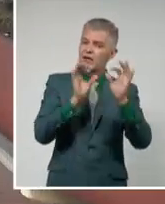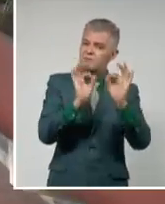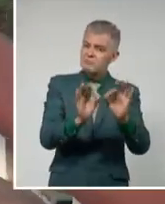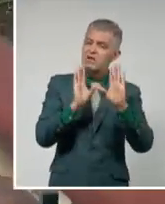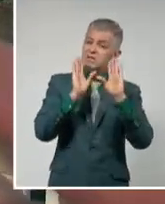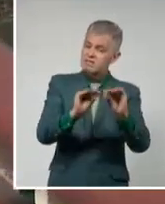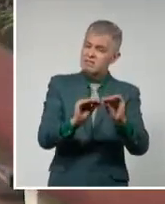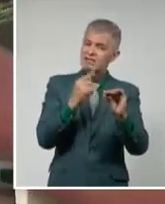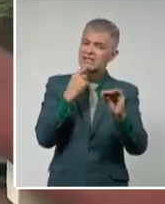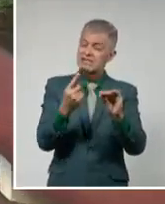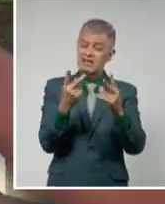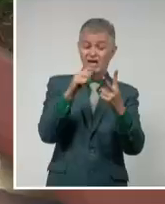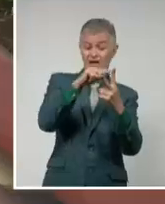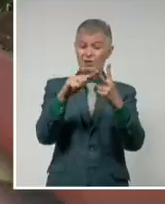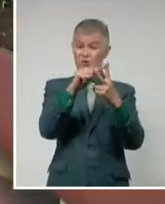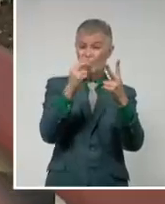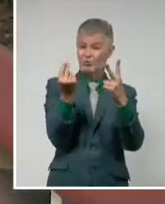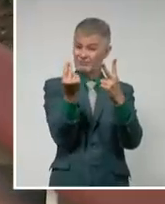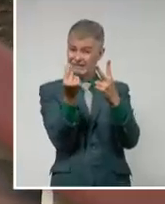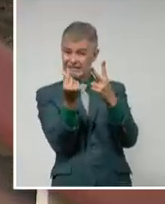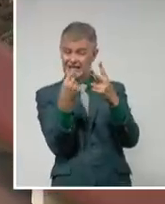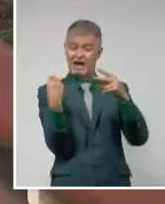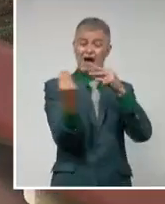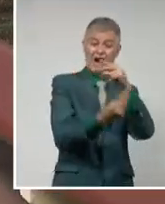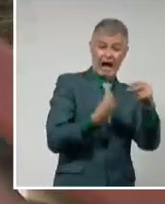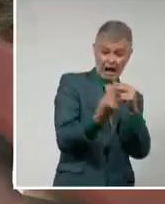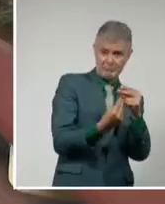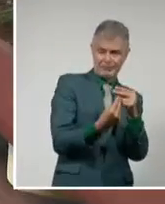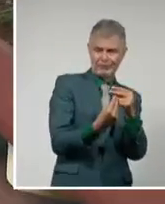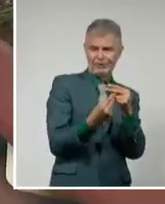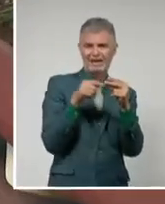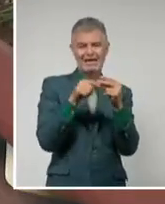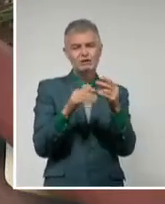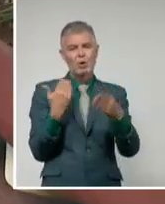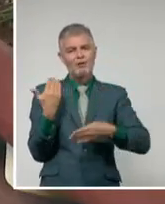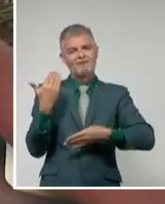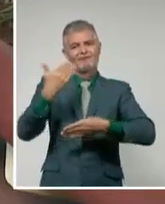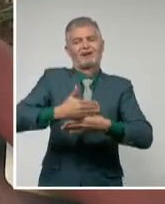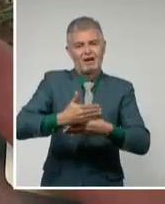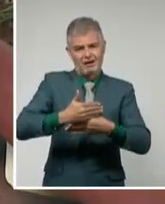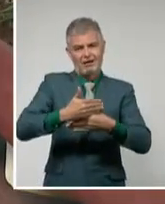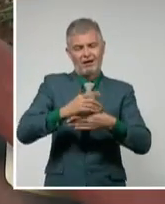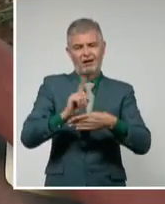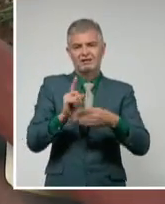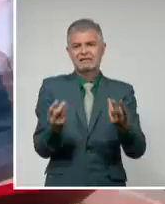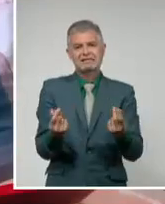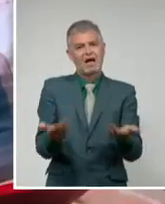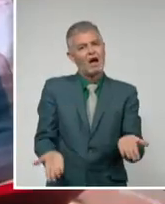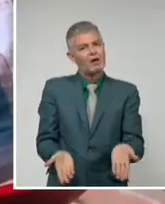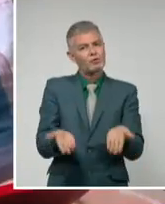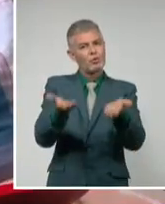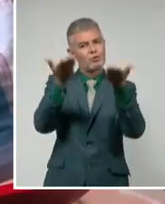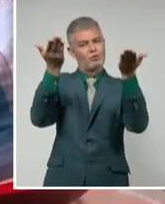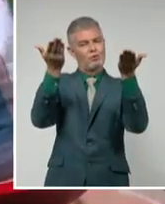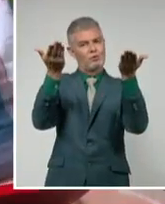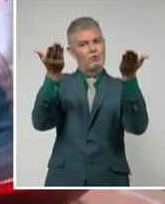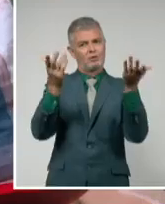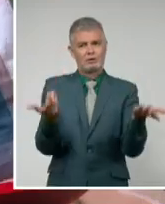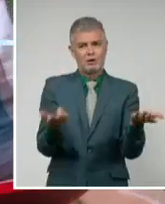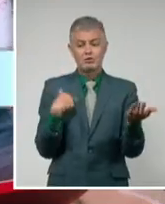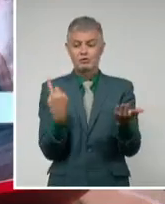la dualidad monetaria y cambiaria constituye un freno para el desarrollo económico cubano. Nosotros identificamos el